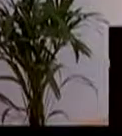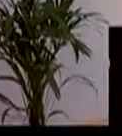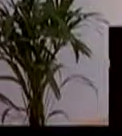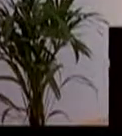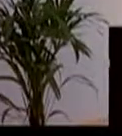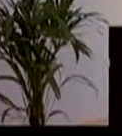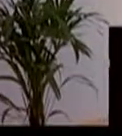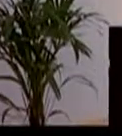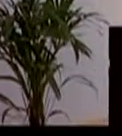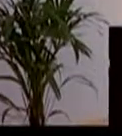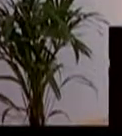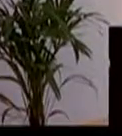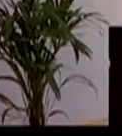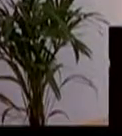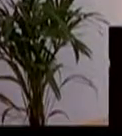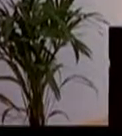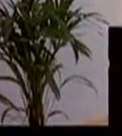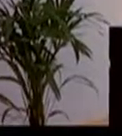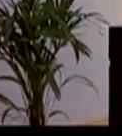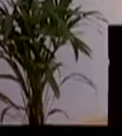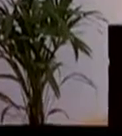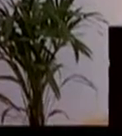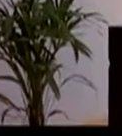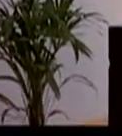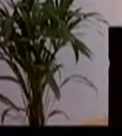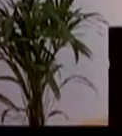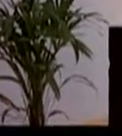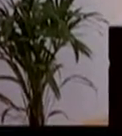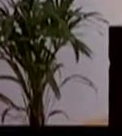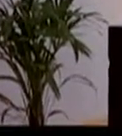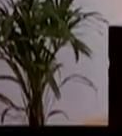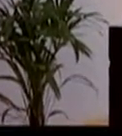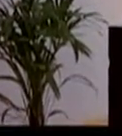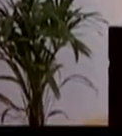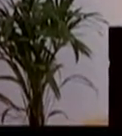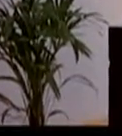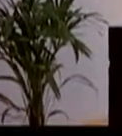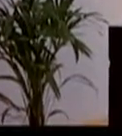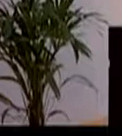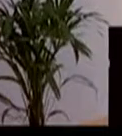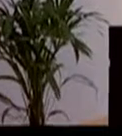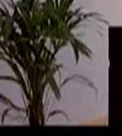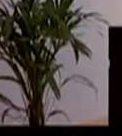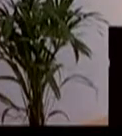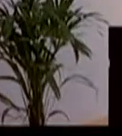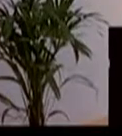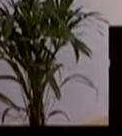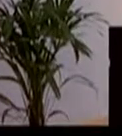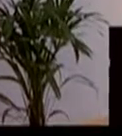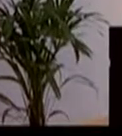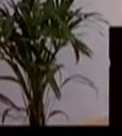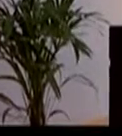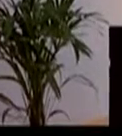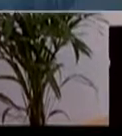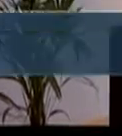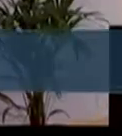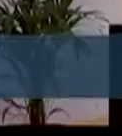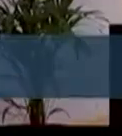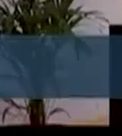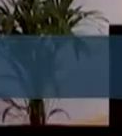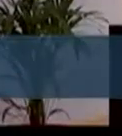en el país. Necesitamos poner a discusión los contenidos de la enseñanza para un largo plazo, no